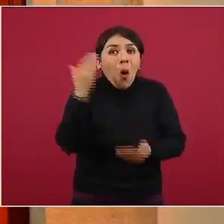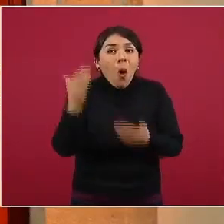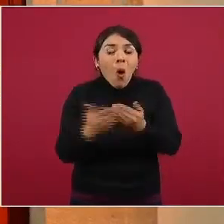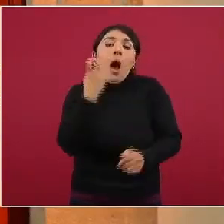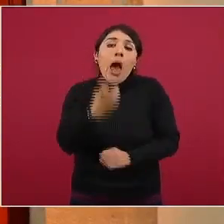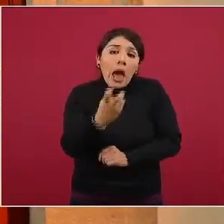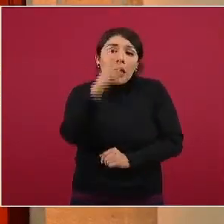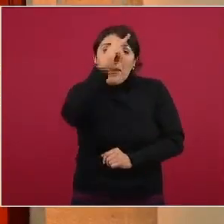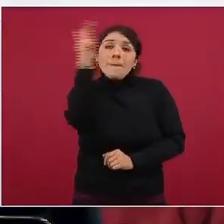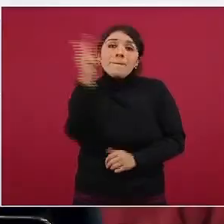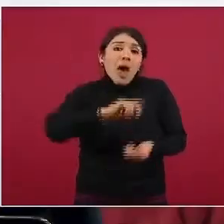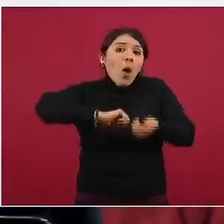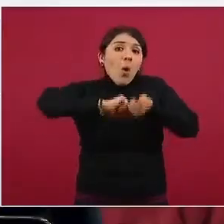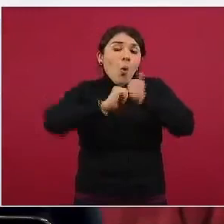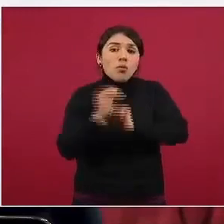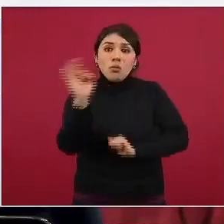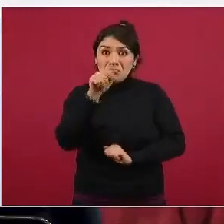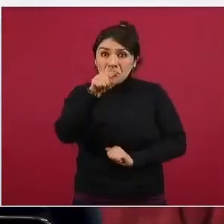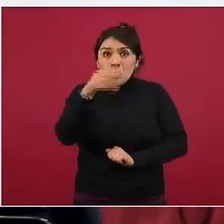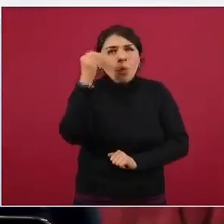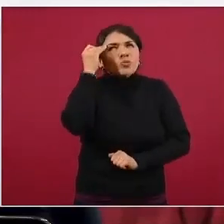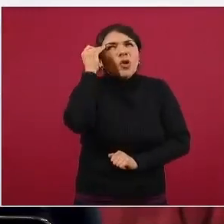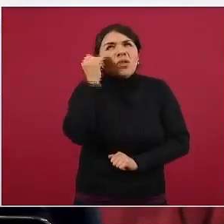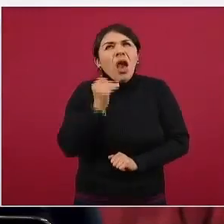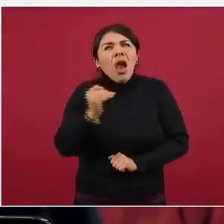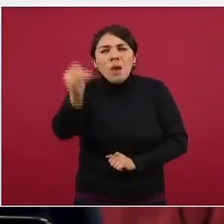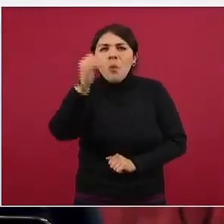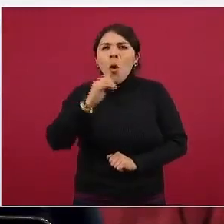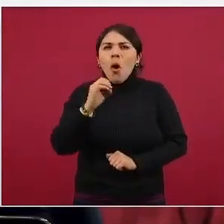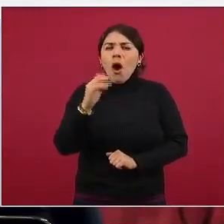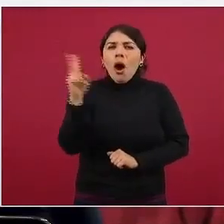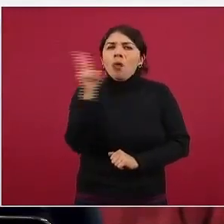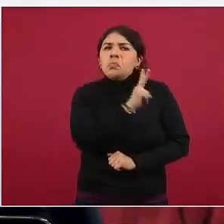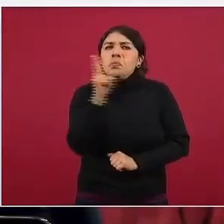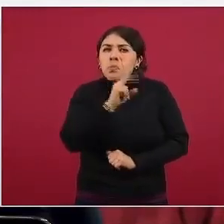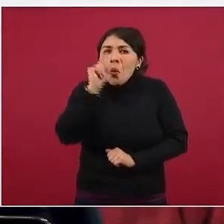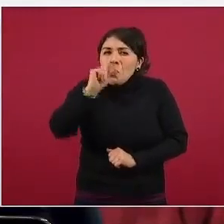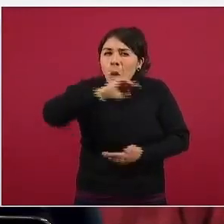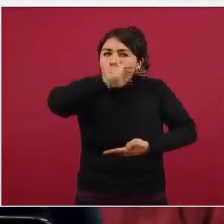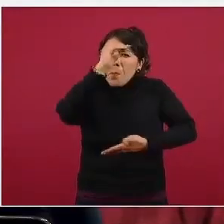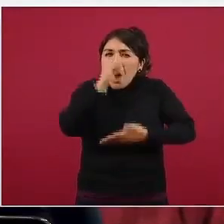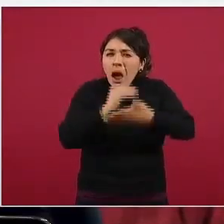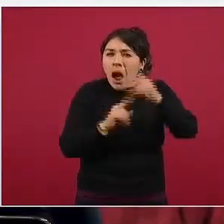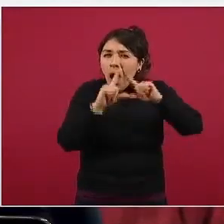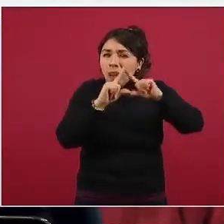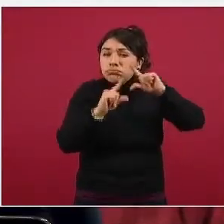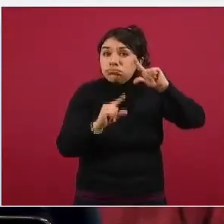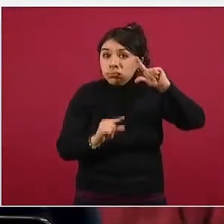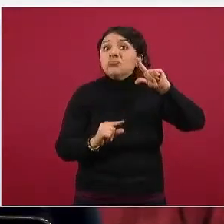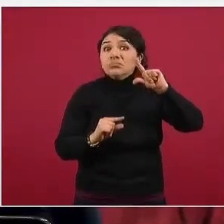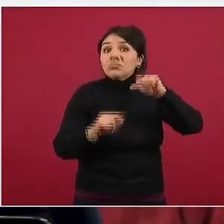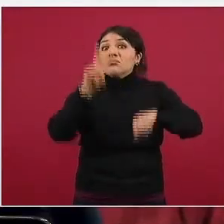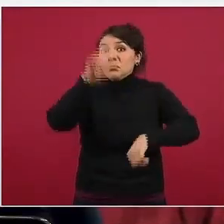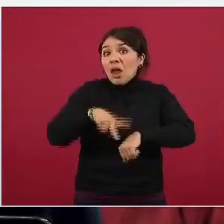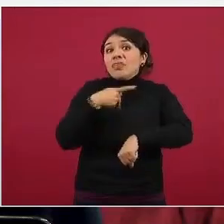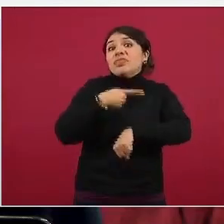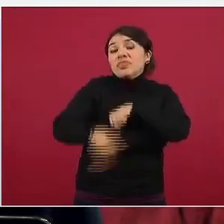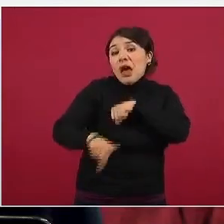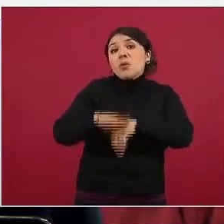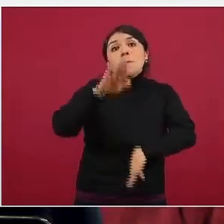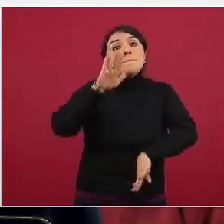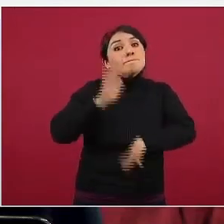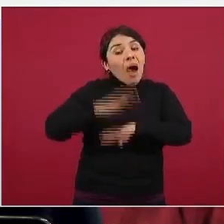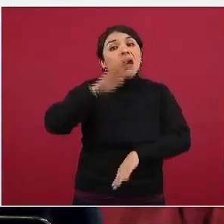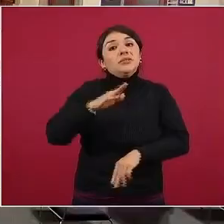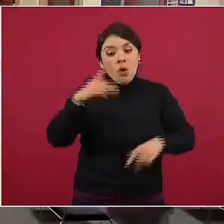del organismo, y si estamos mucho tiempo con saturaciones muy bajas de oxígeno, hay un daño a múltiples sistemas, ¿no? Y